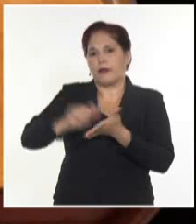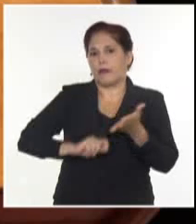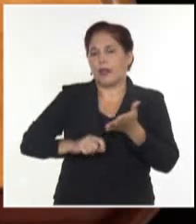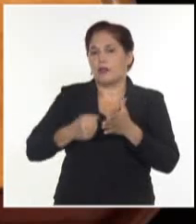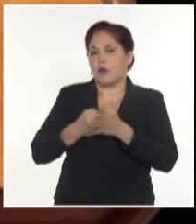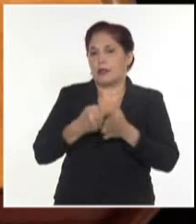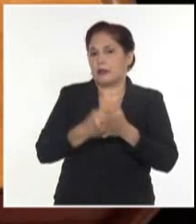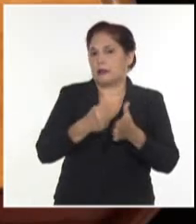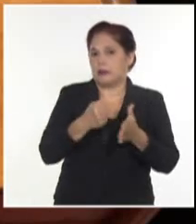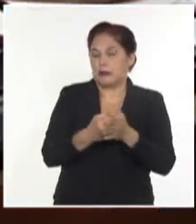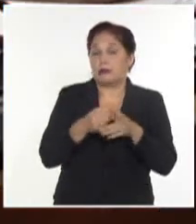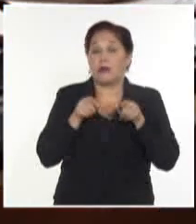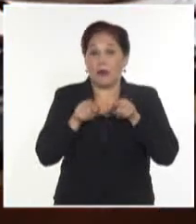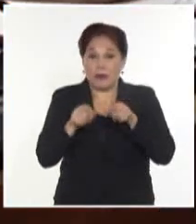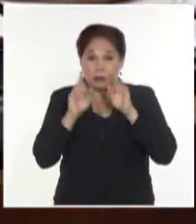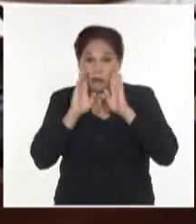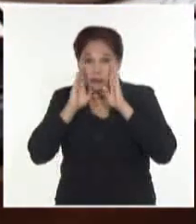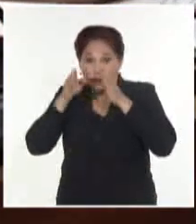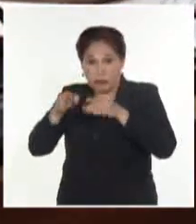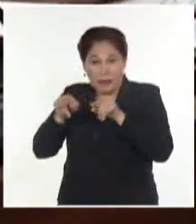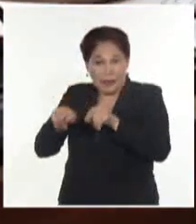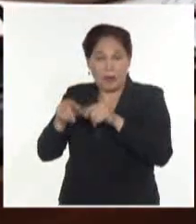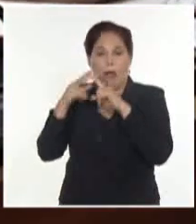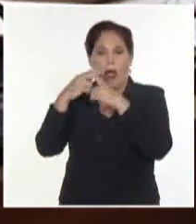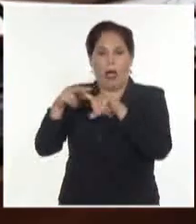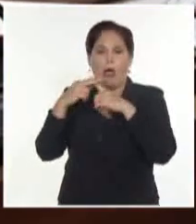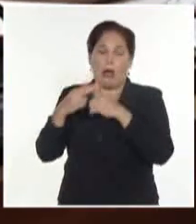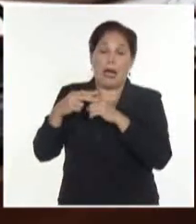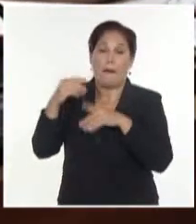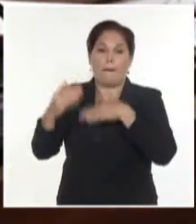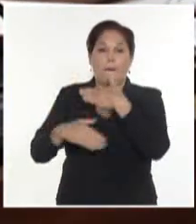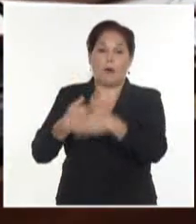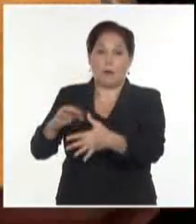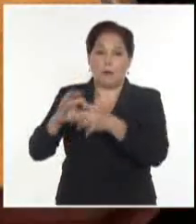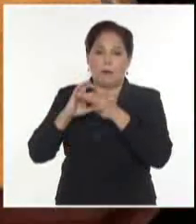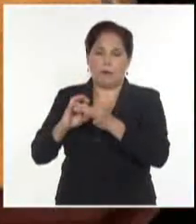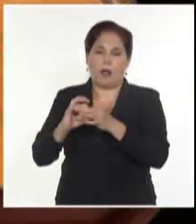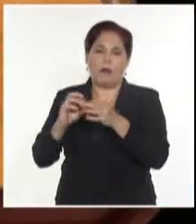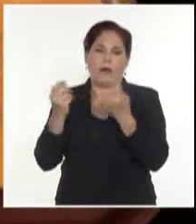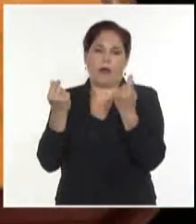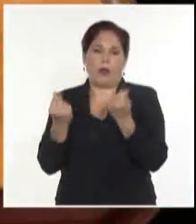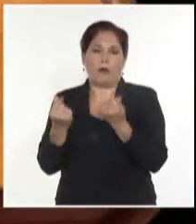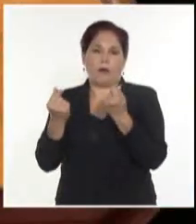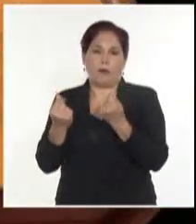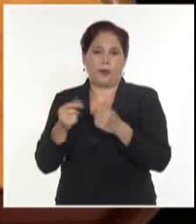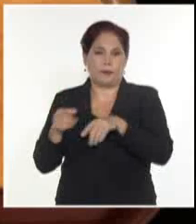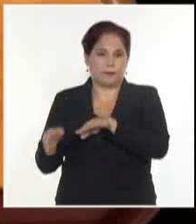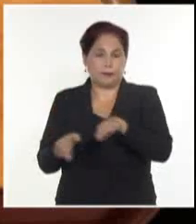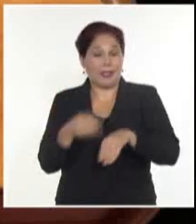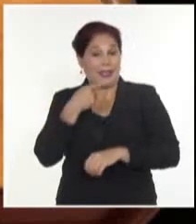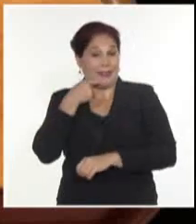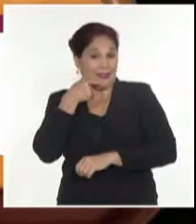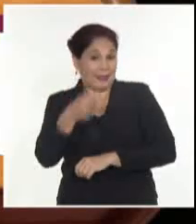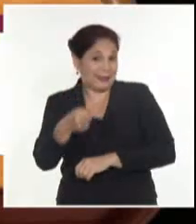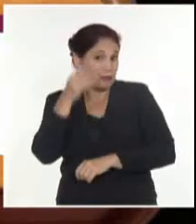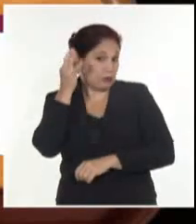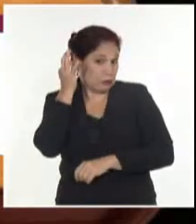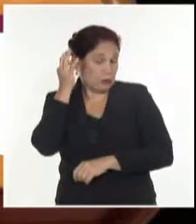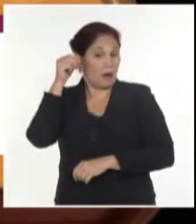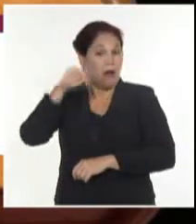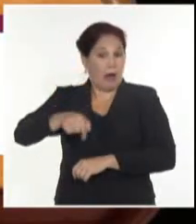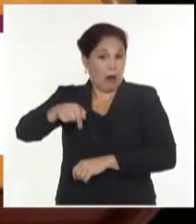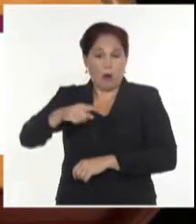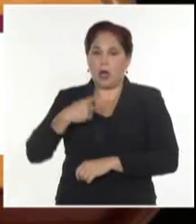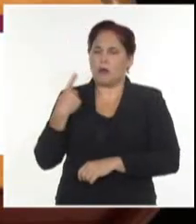las acciones van encaminadas a corregir desequilibrios macroeconómicos. En este sentido, nos hemos dado la tarea